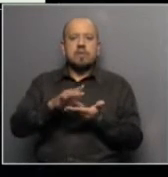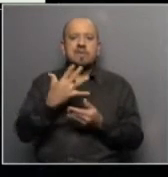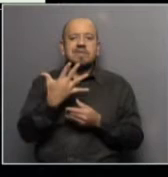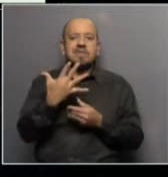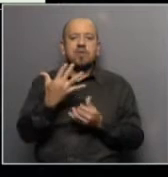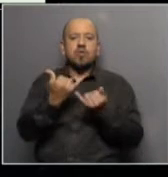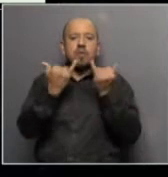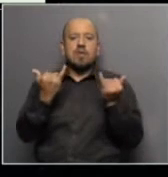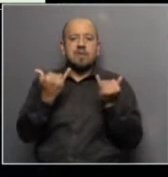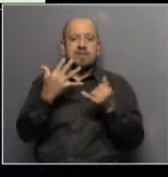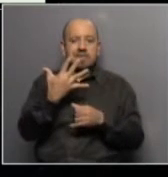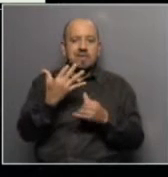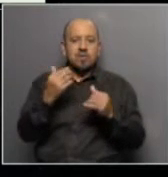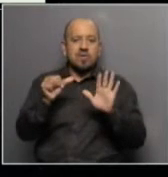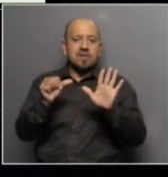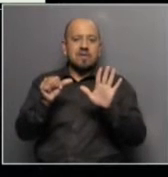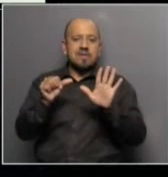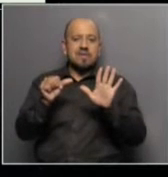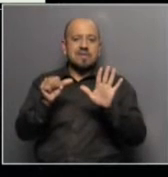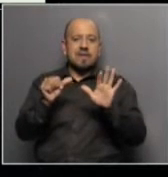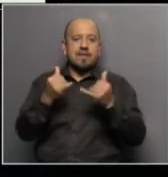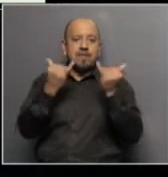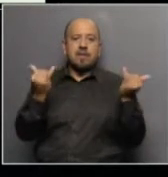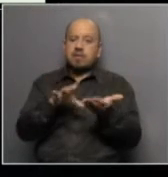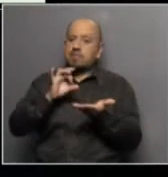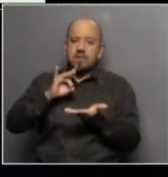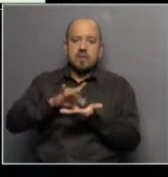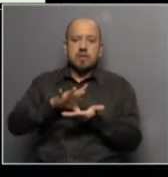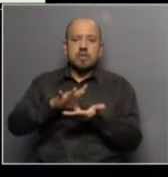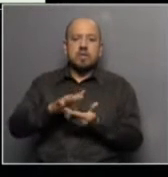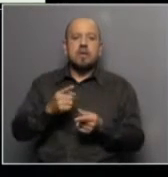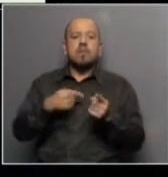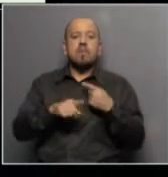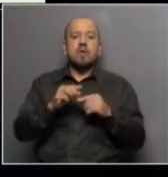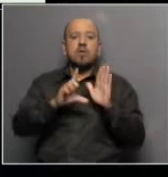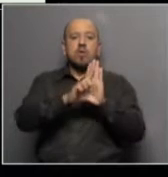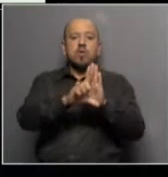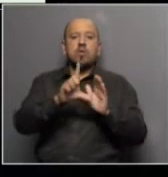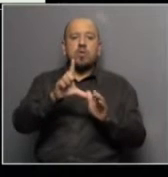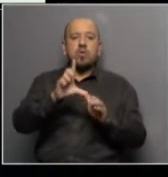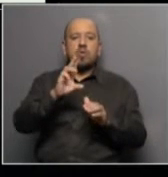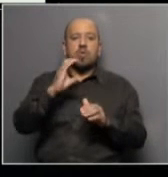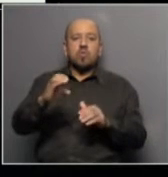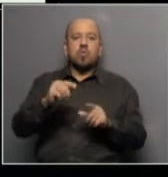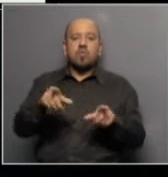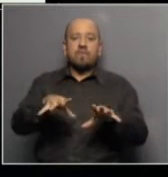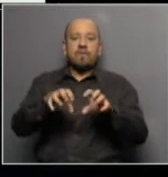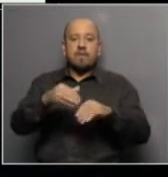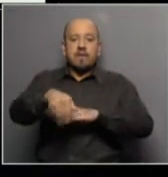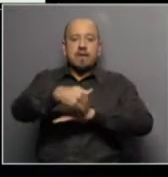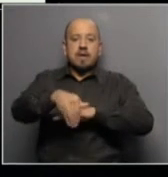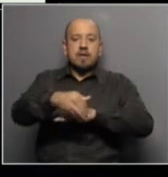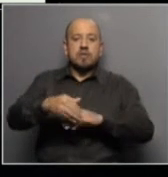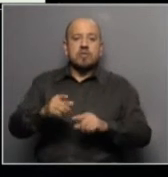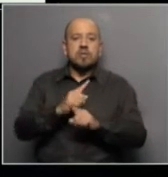5 días. 6 máximo. 6 días te van a desalojar. Pero a la vez la LUC no te va a dejar vivir en la calle. Entonces,